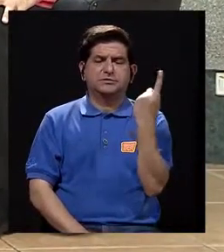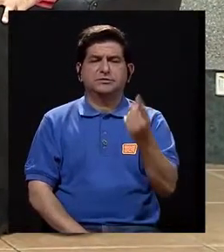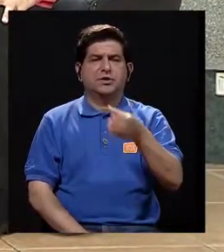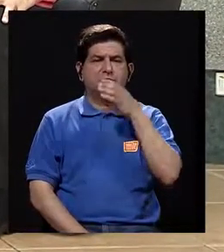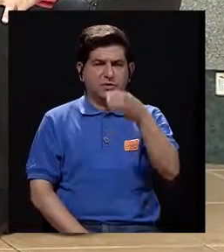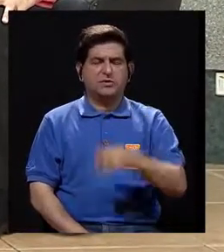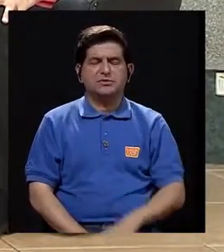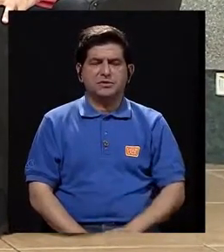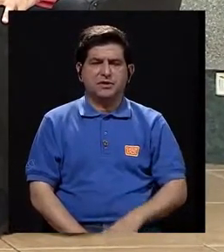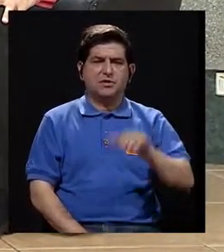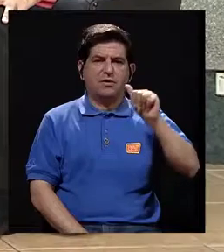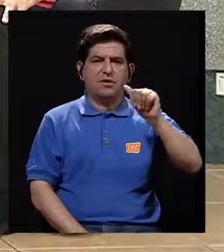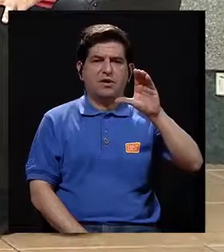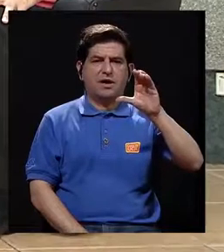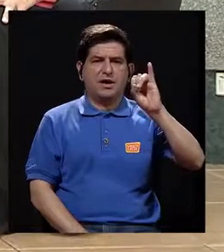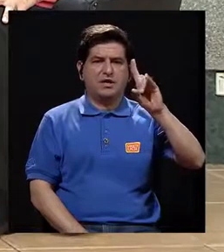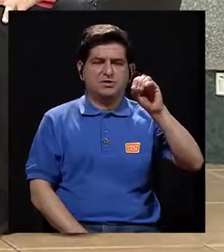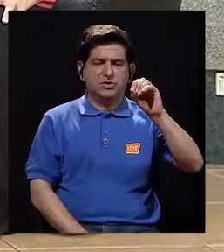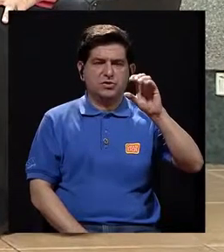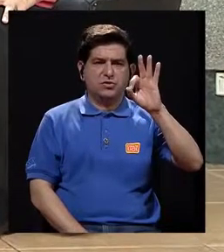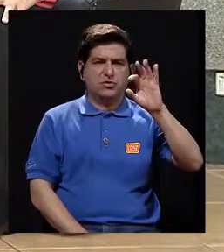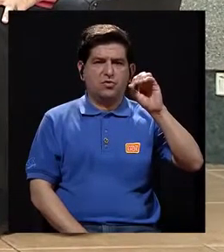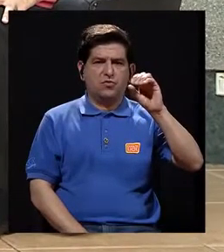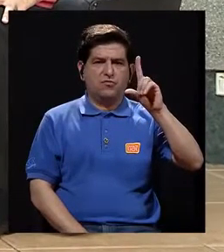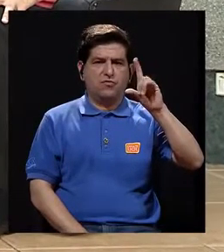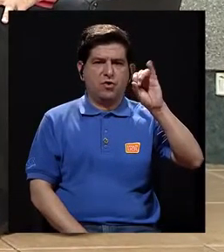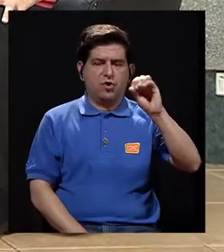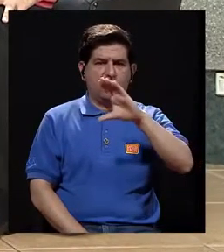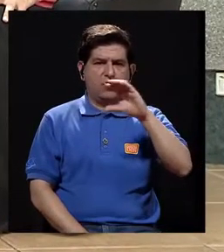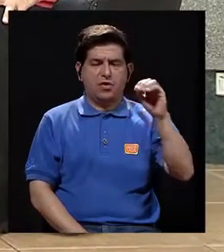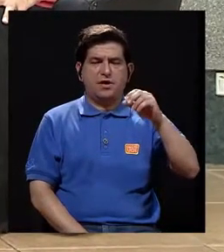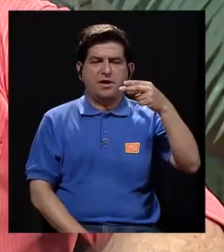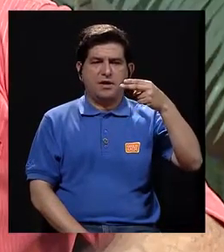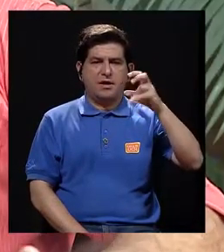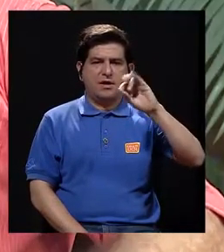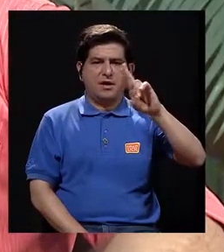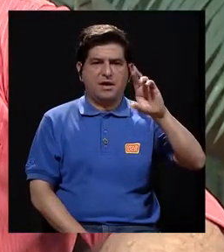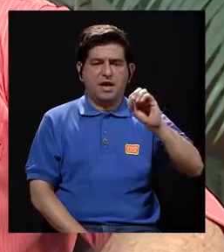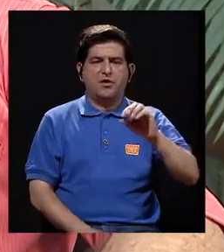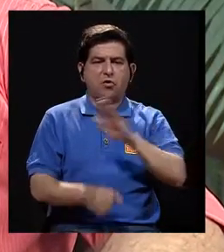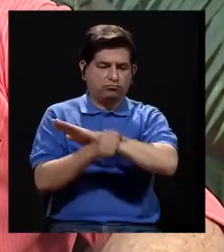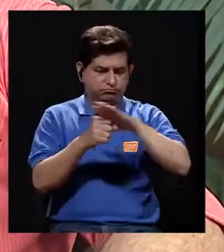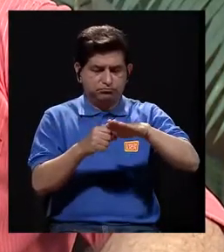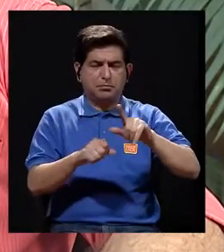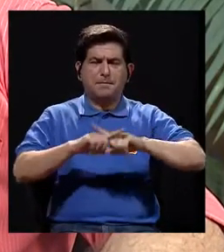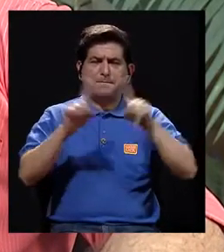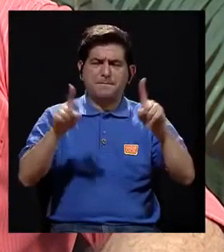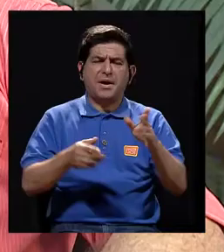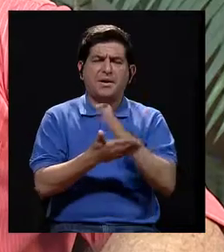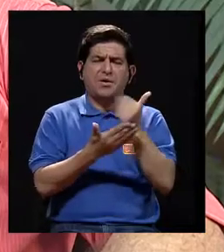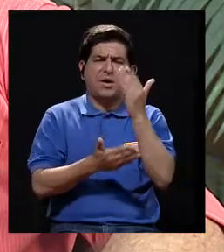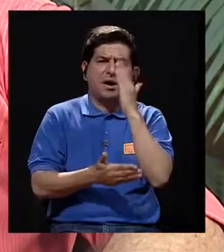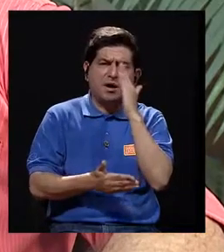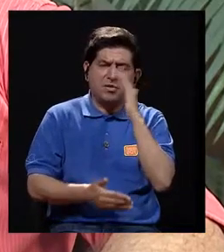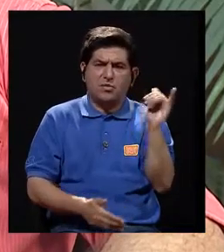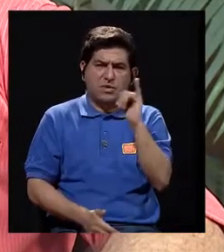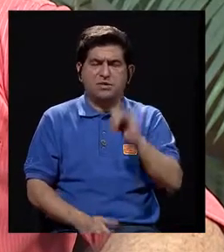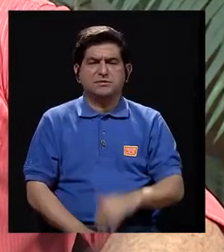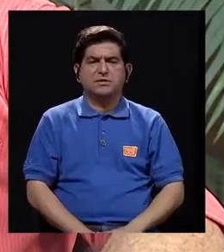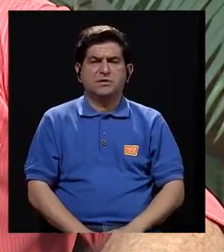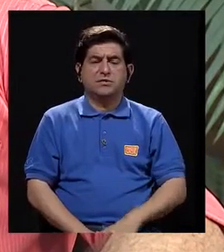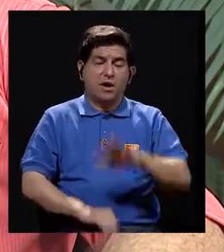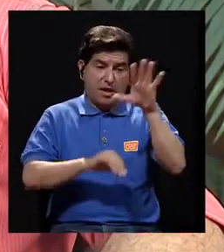siempre recomendamos que con el ácido fólico y el hierro sería suficiente. Sin embargo, pues hay muchas mamás que